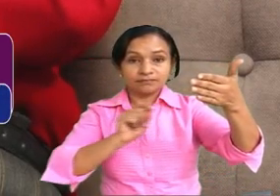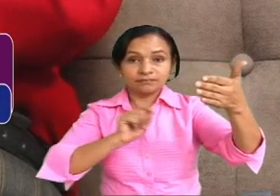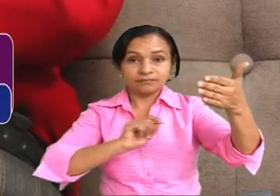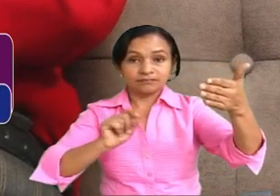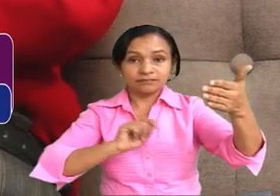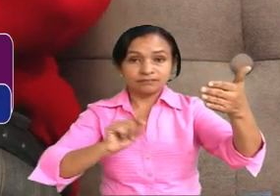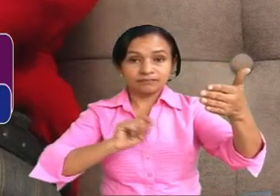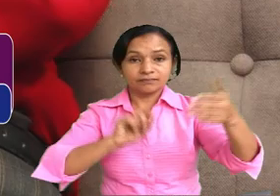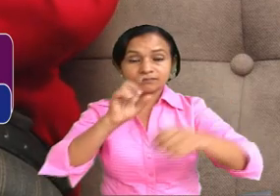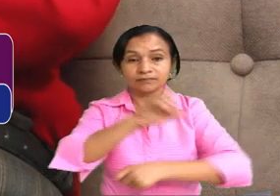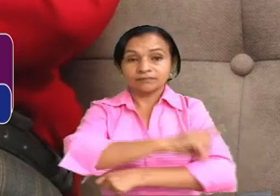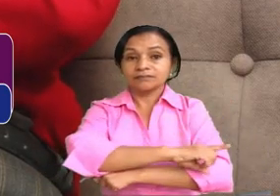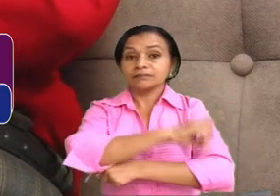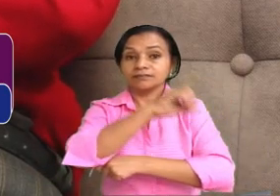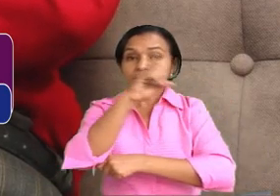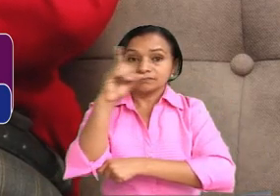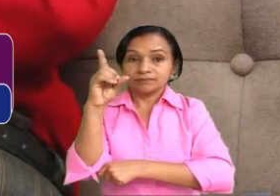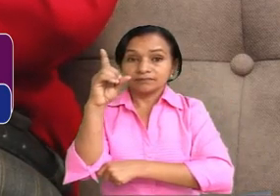el Día